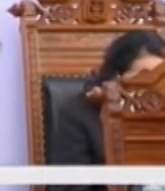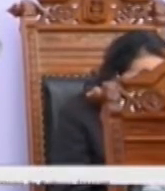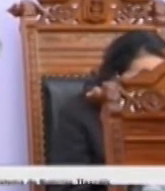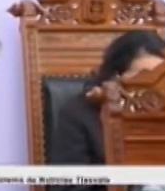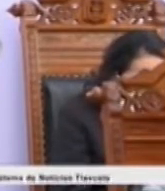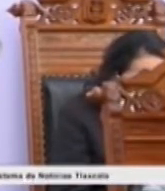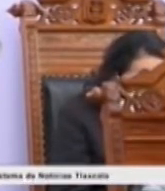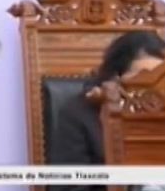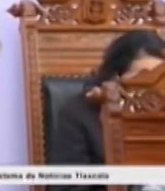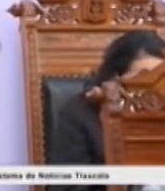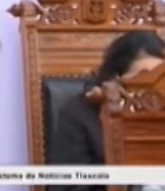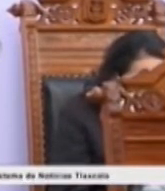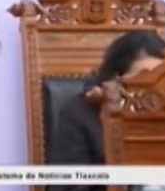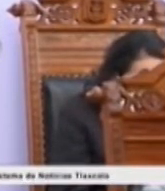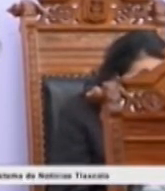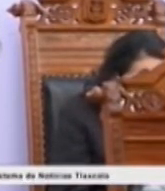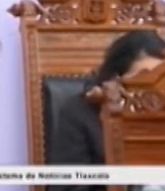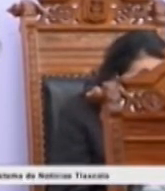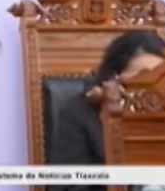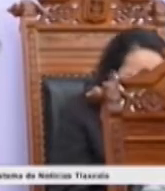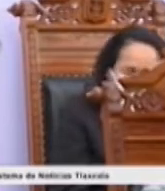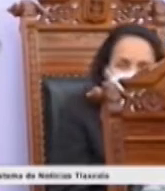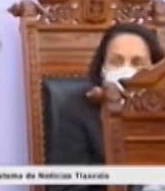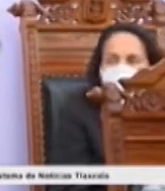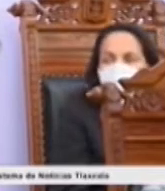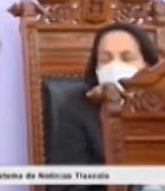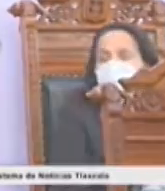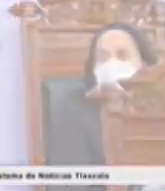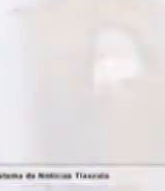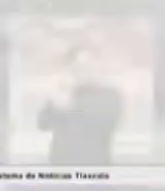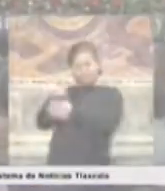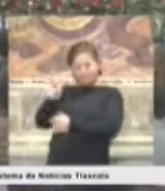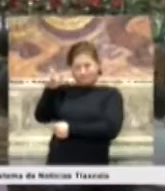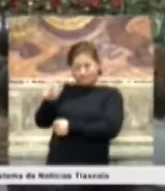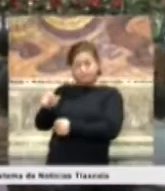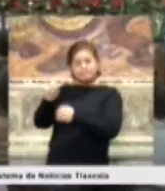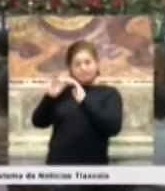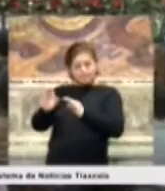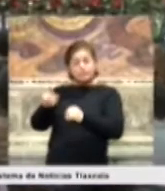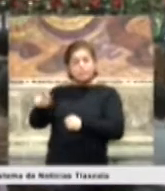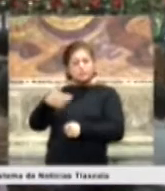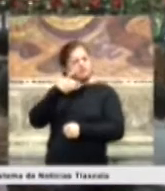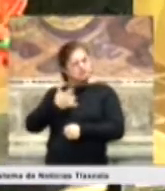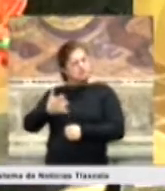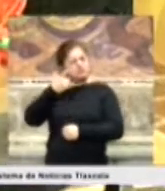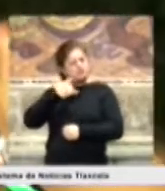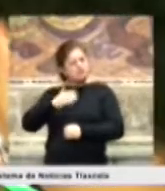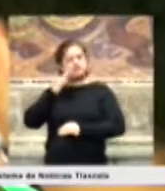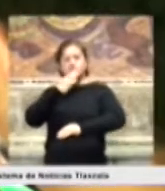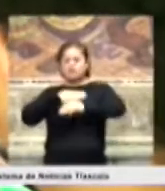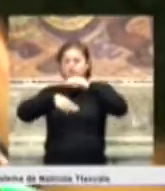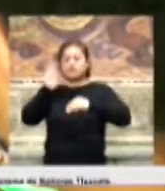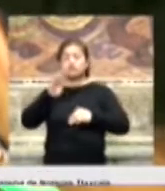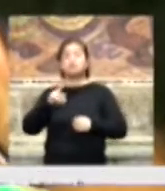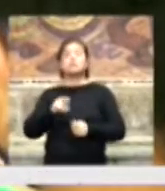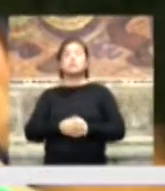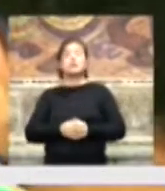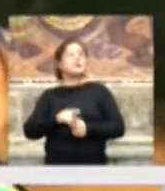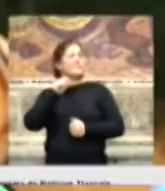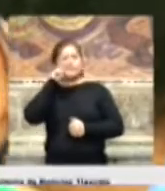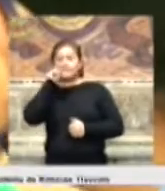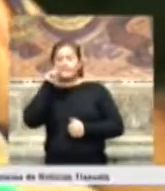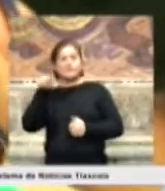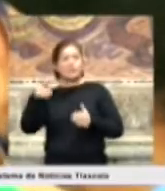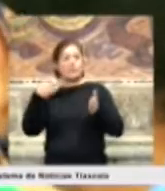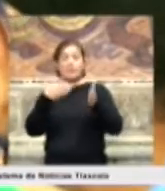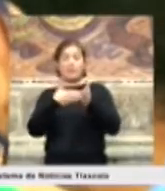desigualdad histórica y continuar trabajando por los que menos tienen. Comentó también que durante estos 100 primeros días de gobierno